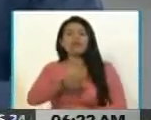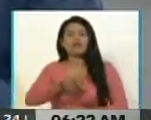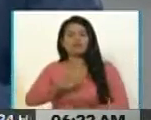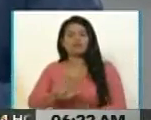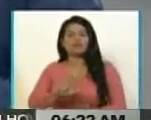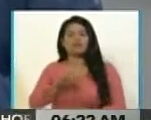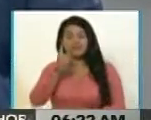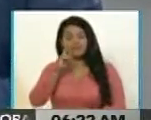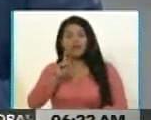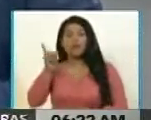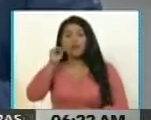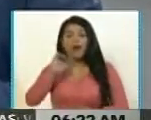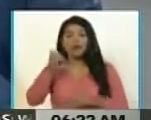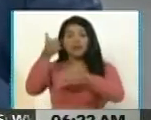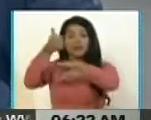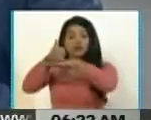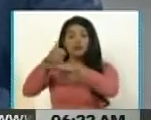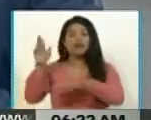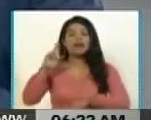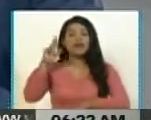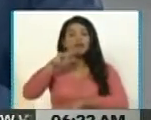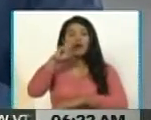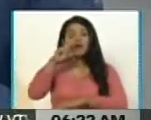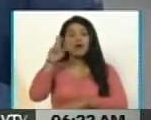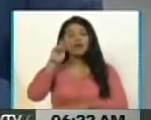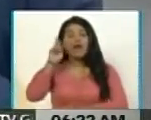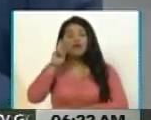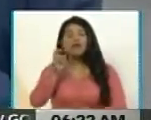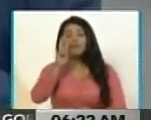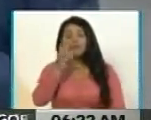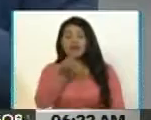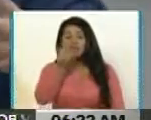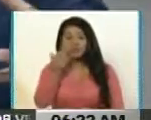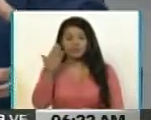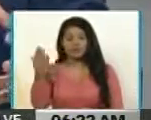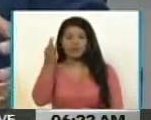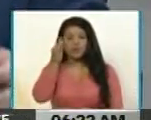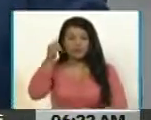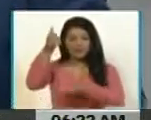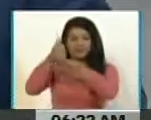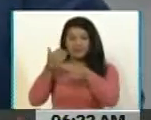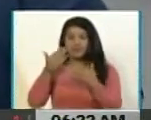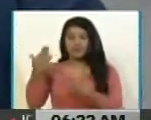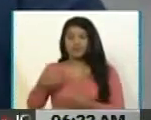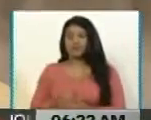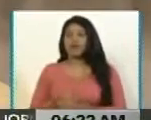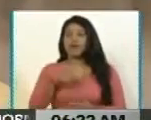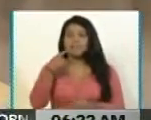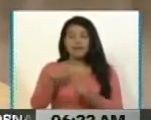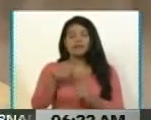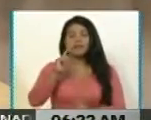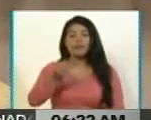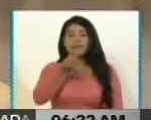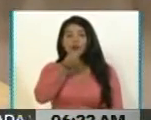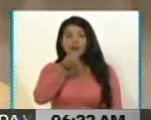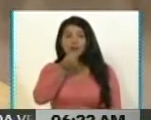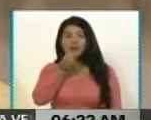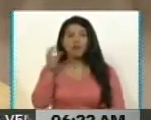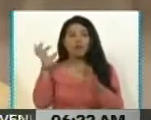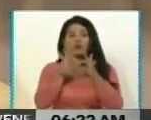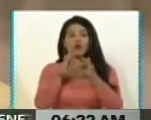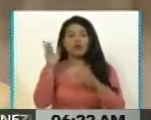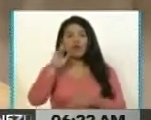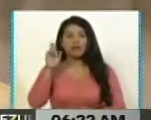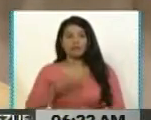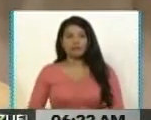está como directora de Radio Miraflores y, bueno, periodista también de Unión Radio. Vamos